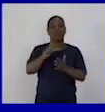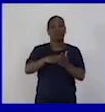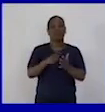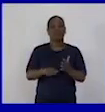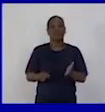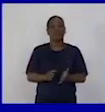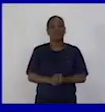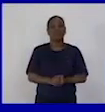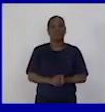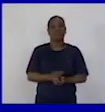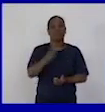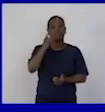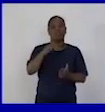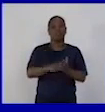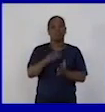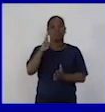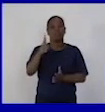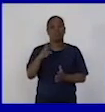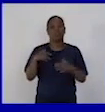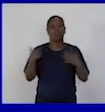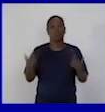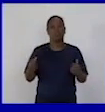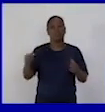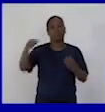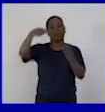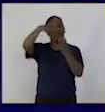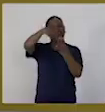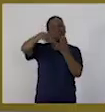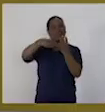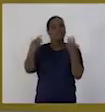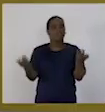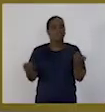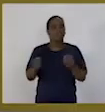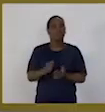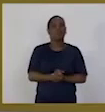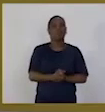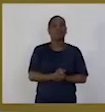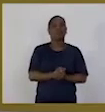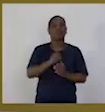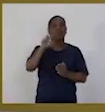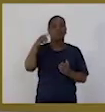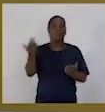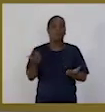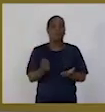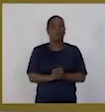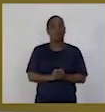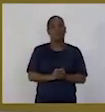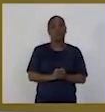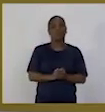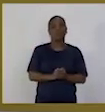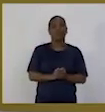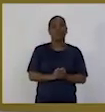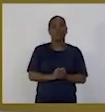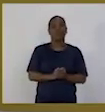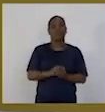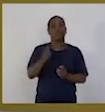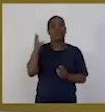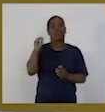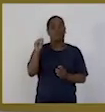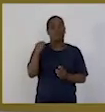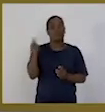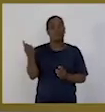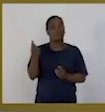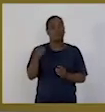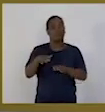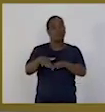1.2 dice, ¿qué factor se pone de manifiesto en esta reacción? Ya lo dije, lo dice al principio cuando se habla